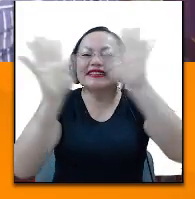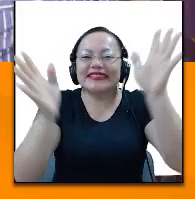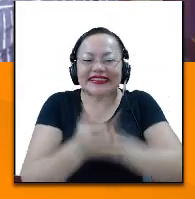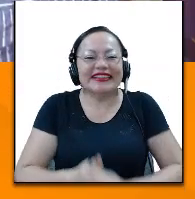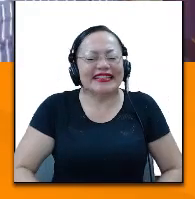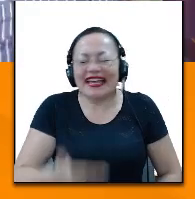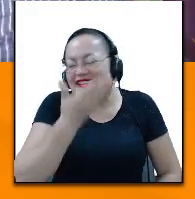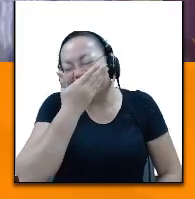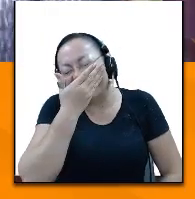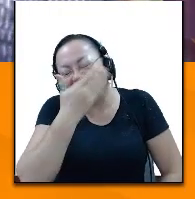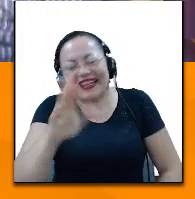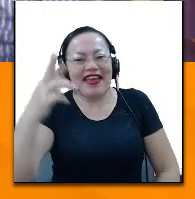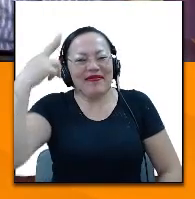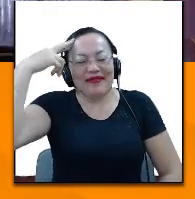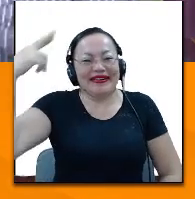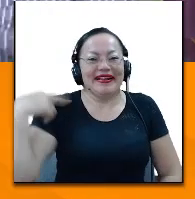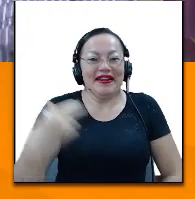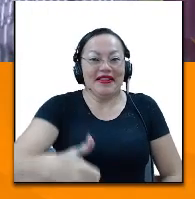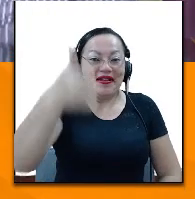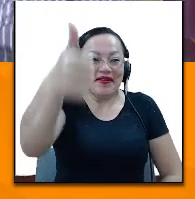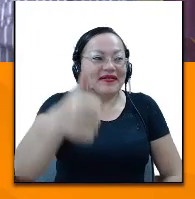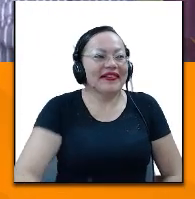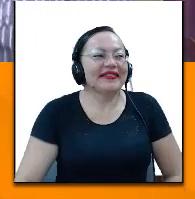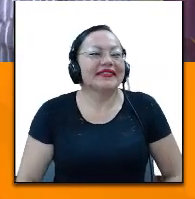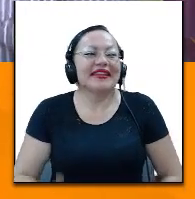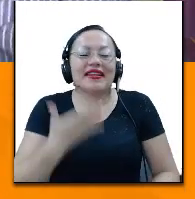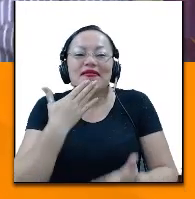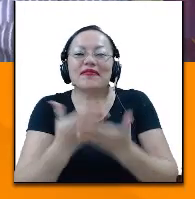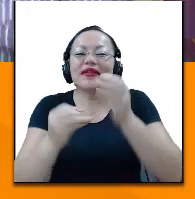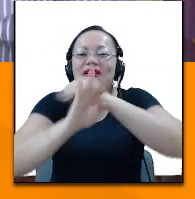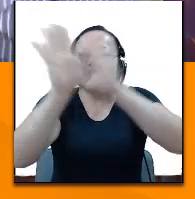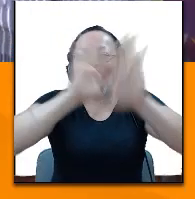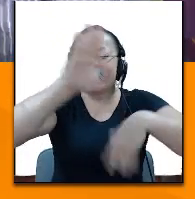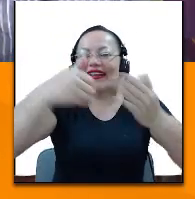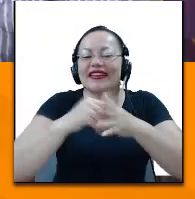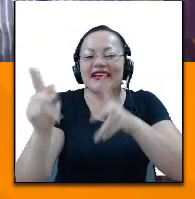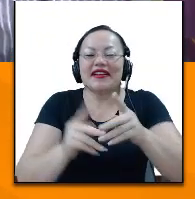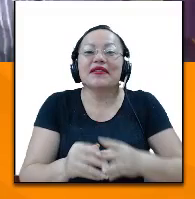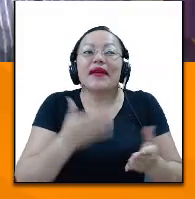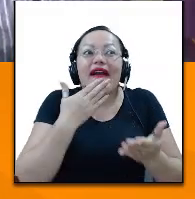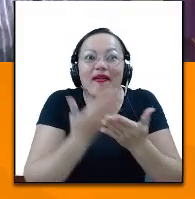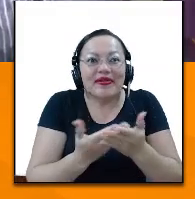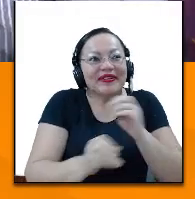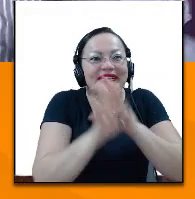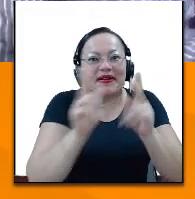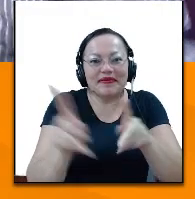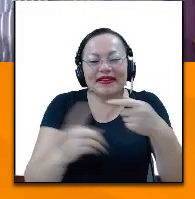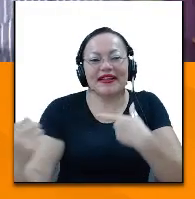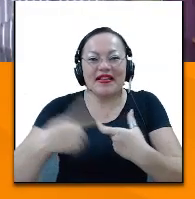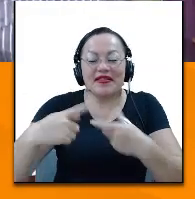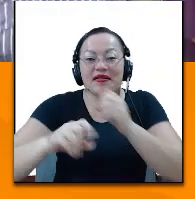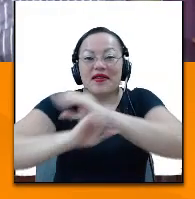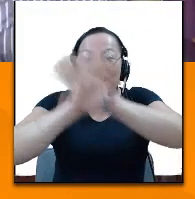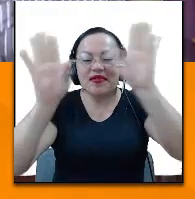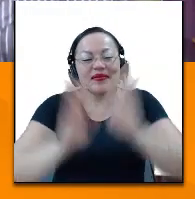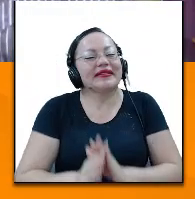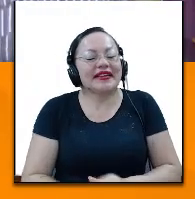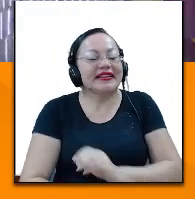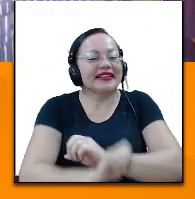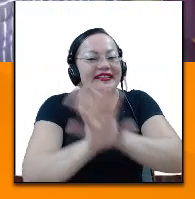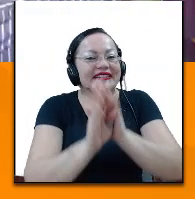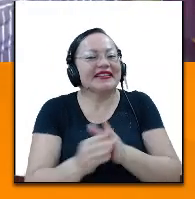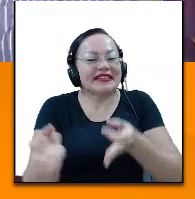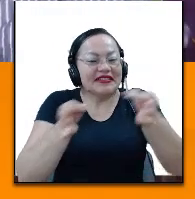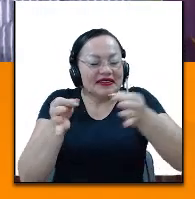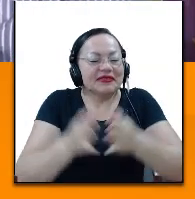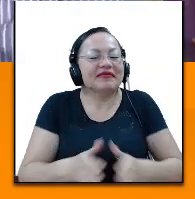verte, ¿cómo andas? Buenos días, Jonales. Buenos días a todos los televidentes que se conectan a esta hora de la mañana en nuestro magazine Mañaneando. Muy